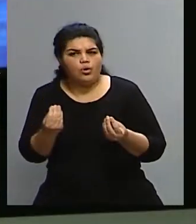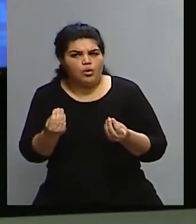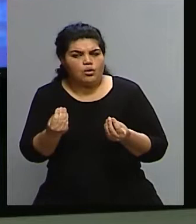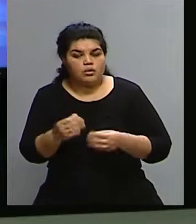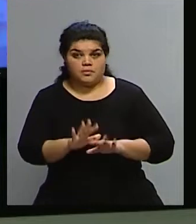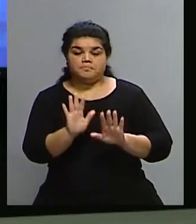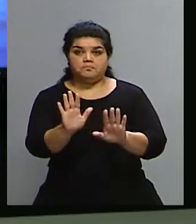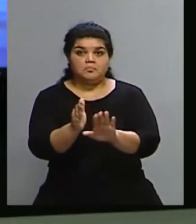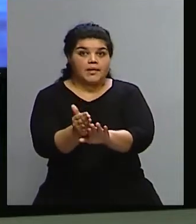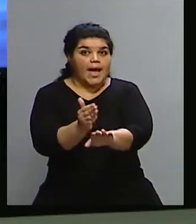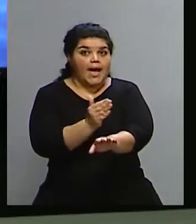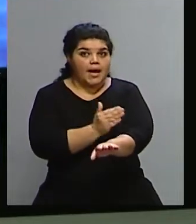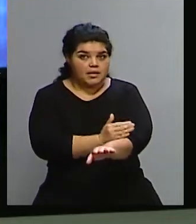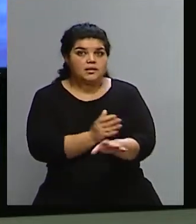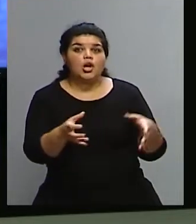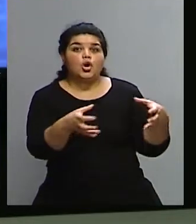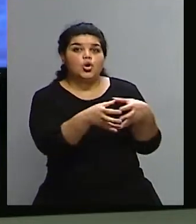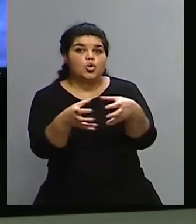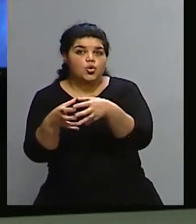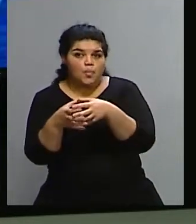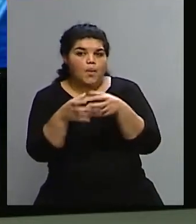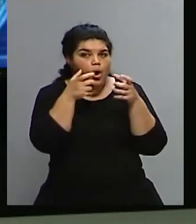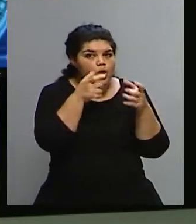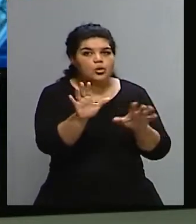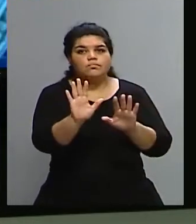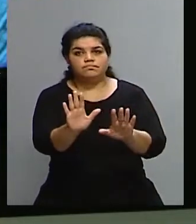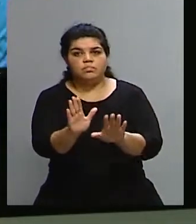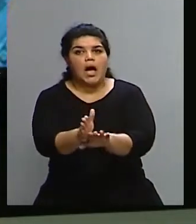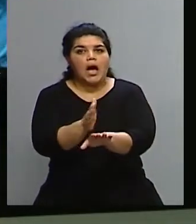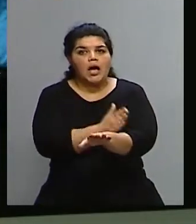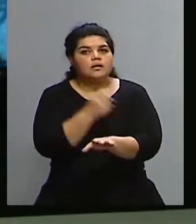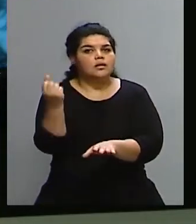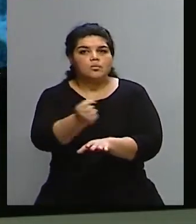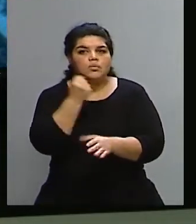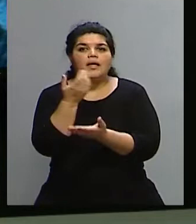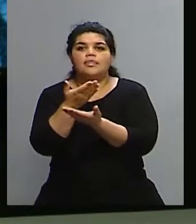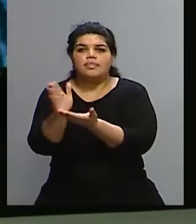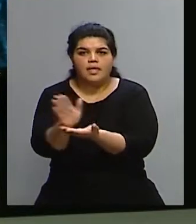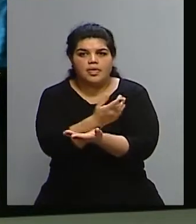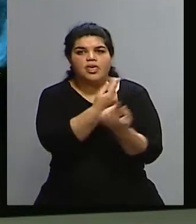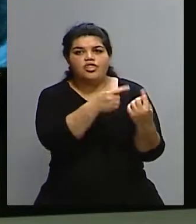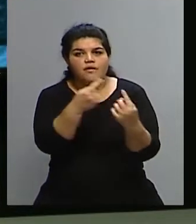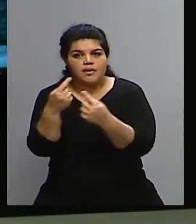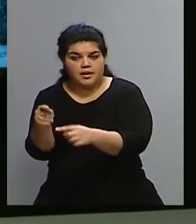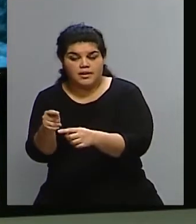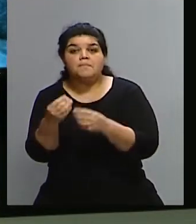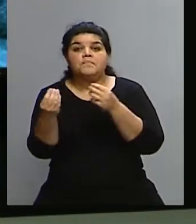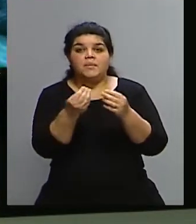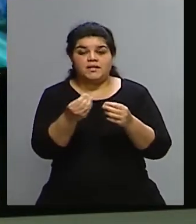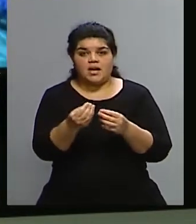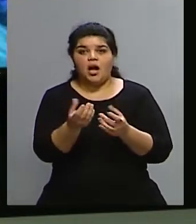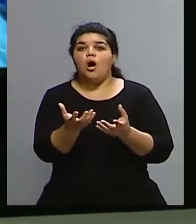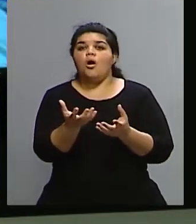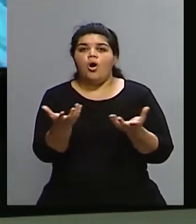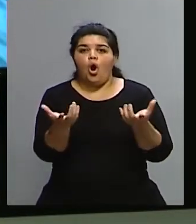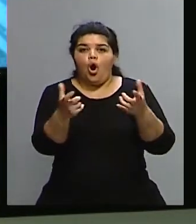de control, hay una diferenciación importante a hacer porque a veces hay confusión respecto de lo que es el órgano a lo que son los